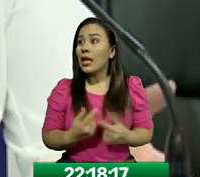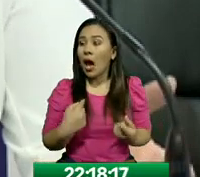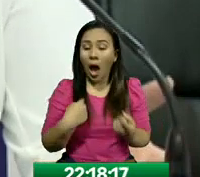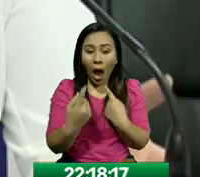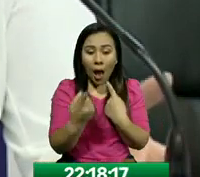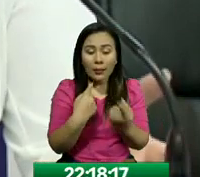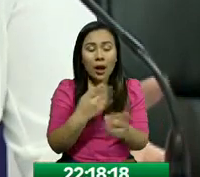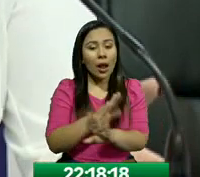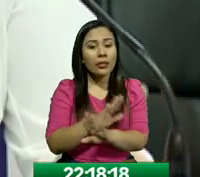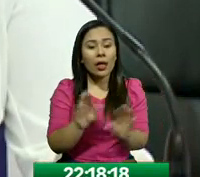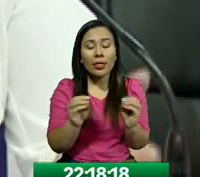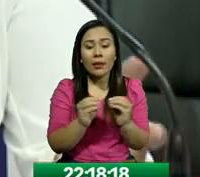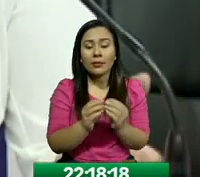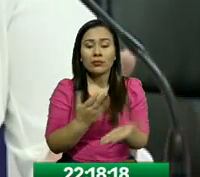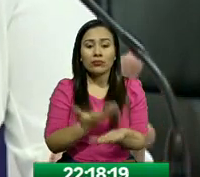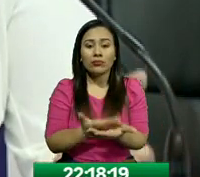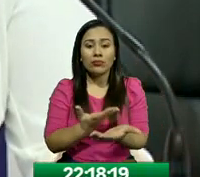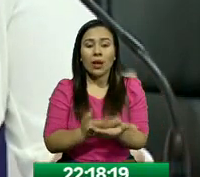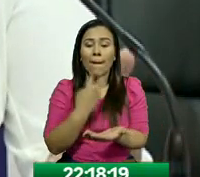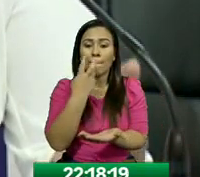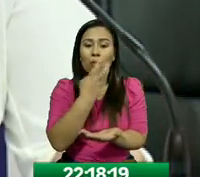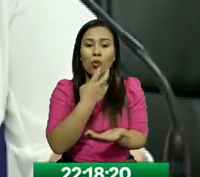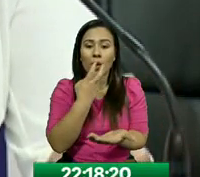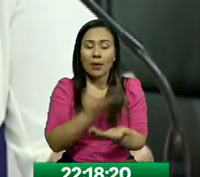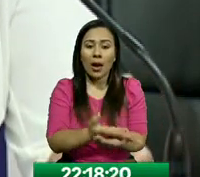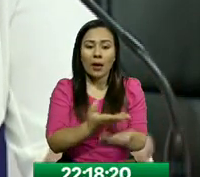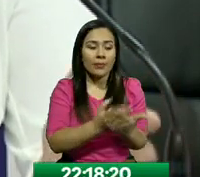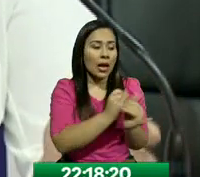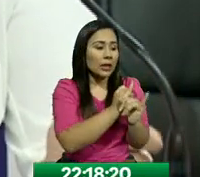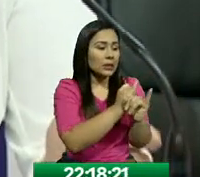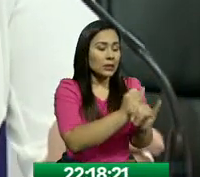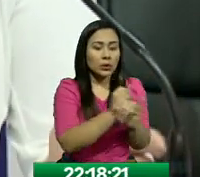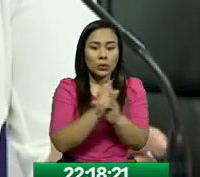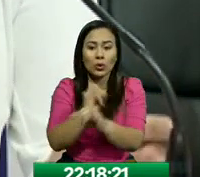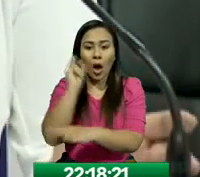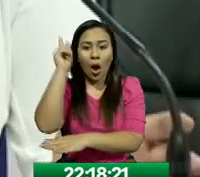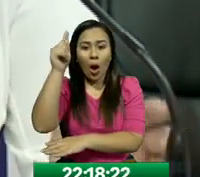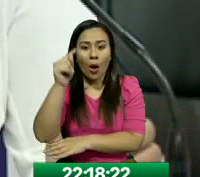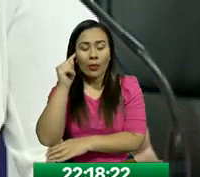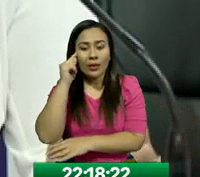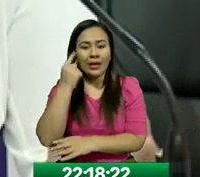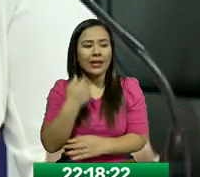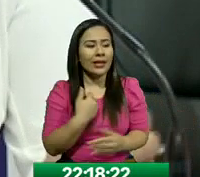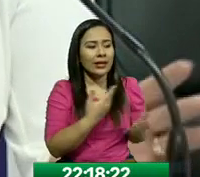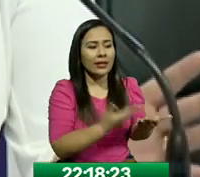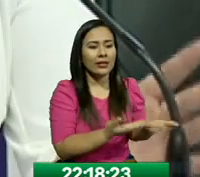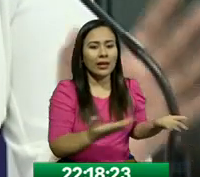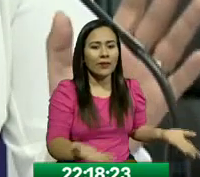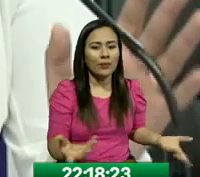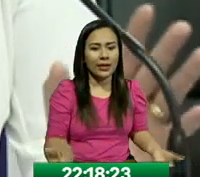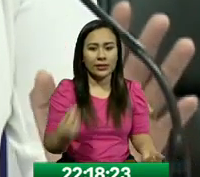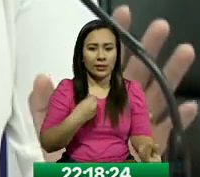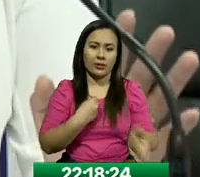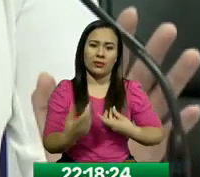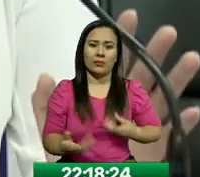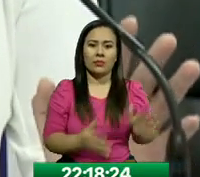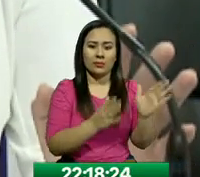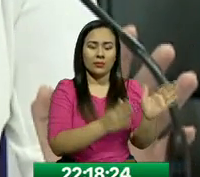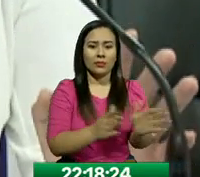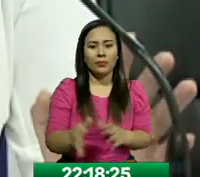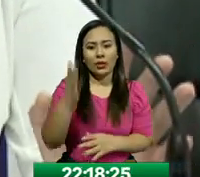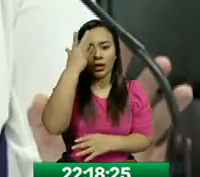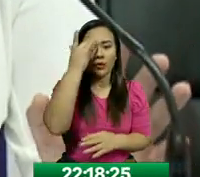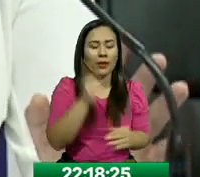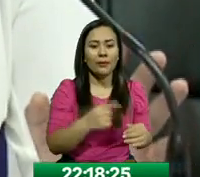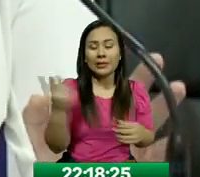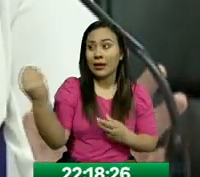proceso penal. Y en base a eso y en base a las instituciones que le ofrece el Estado, poder llegar en el evento que hacía meditar, y habría que analizarlo